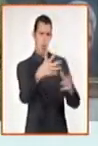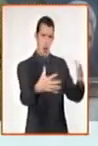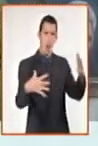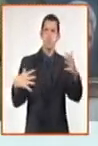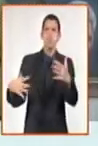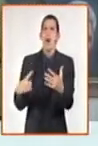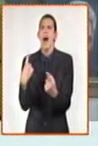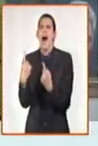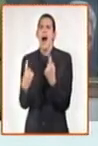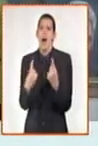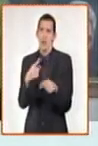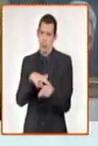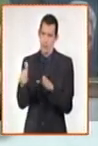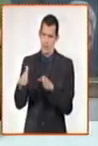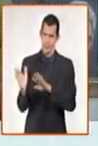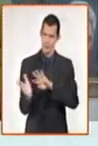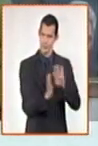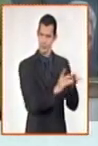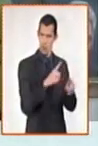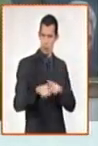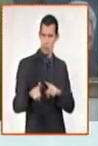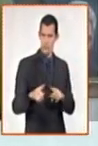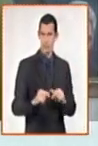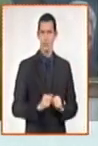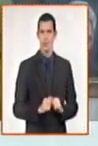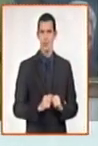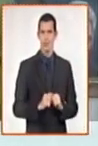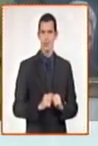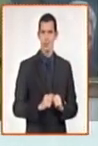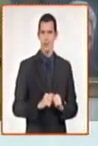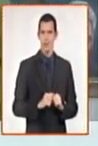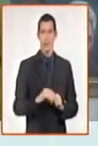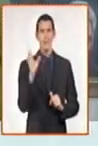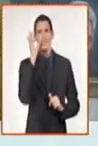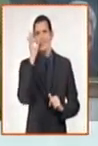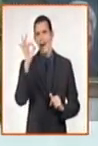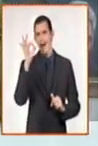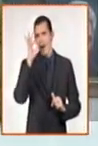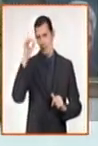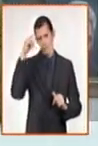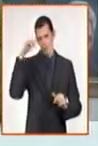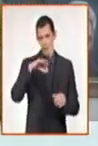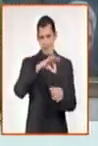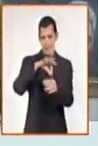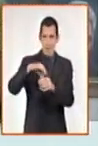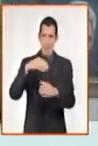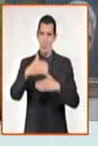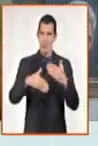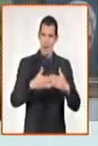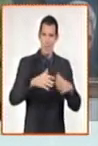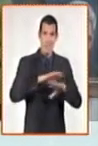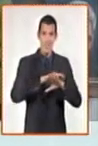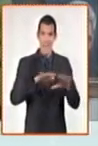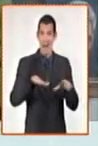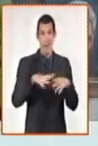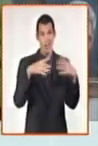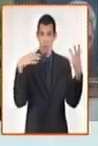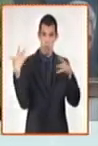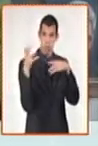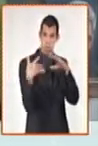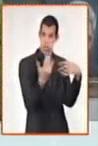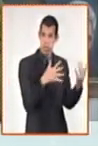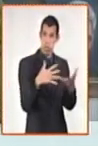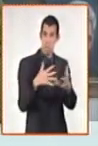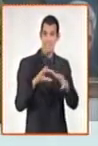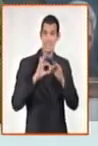en lo que tiene que ver con las casas de cura de tabaco nuestras por las diferentes vías. Recordar que hay un nivel de casas que son para cura